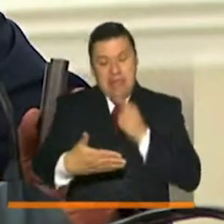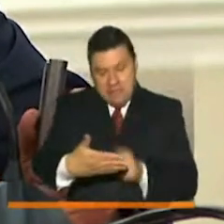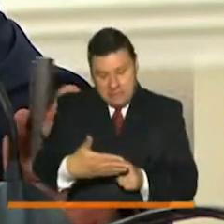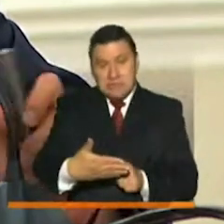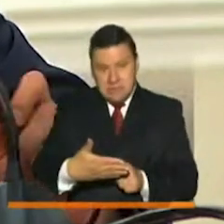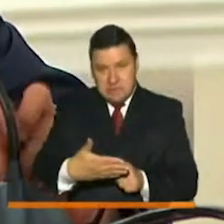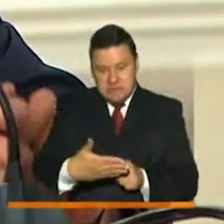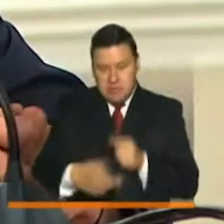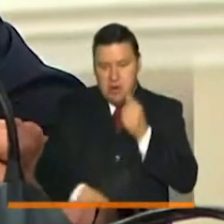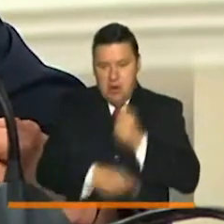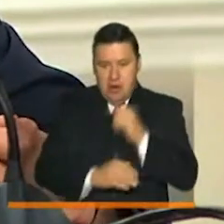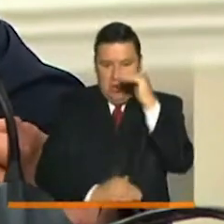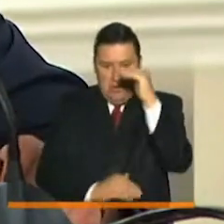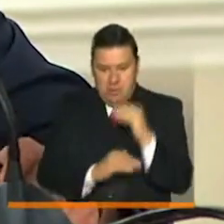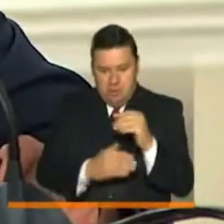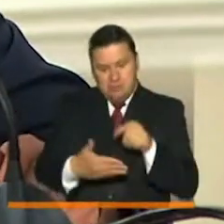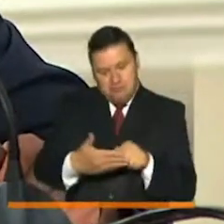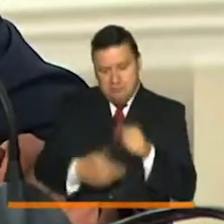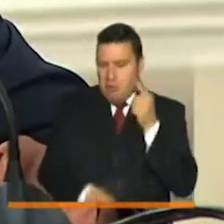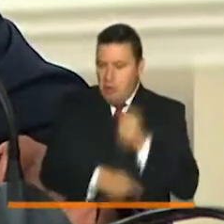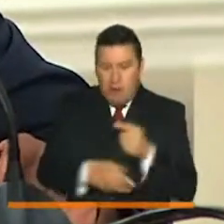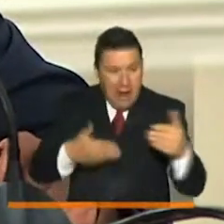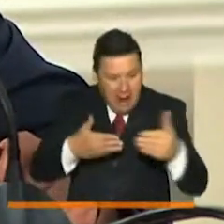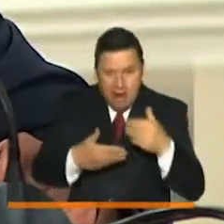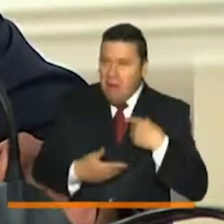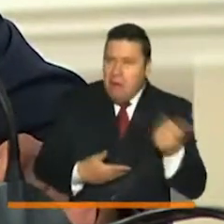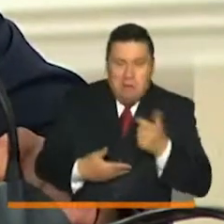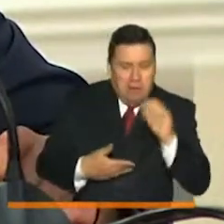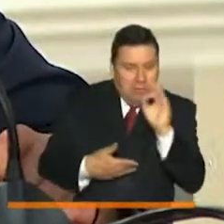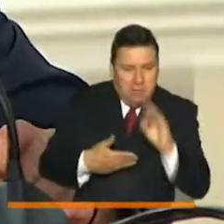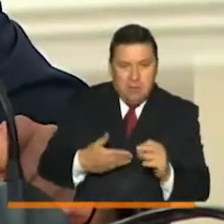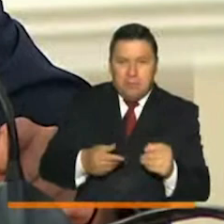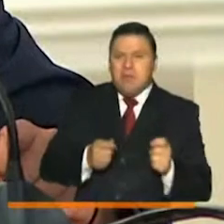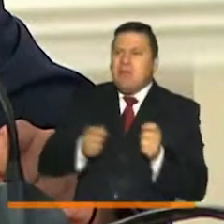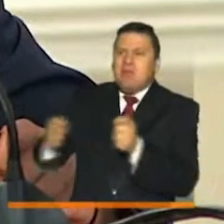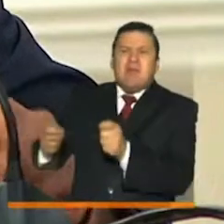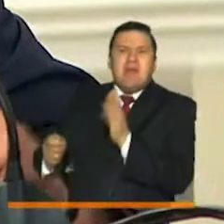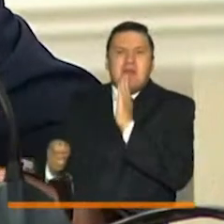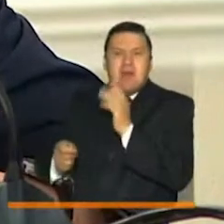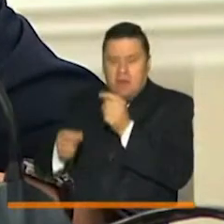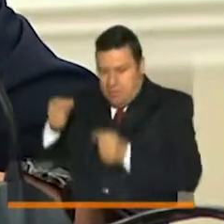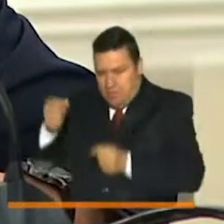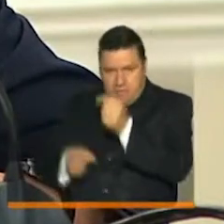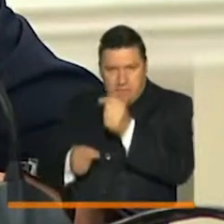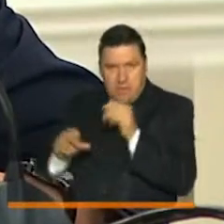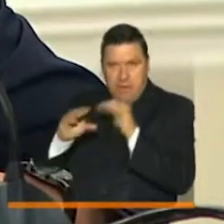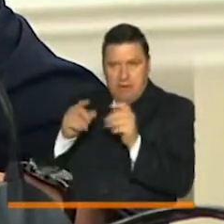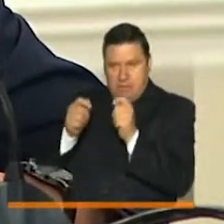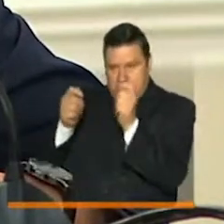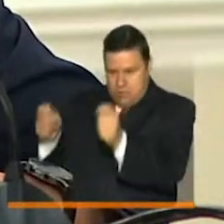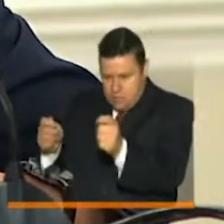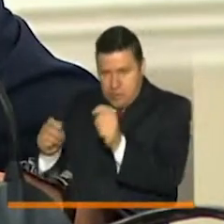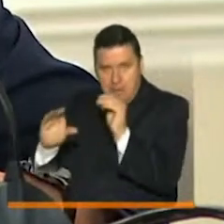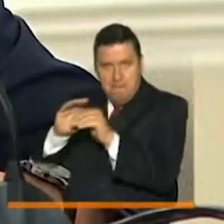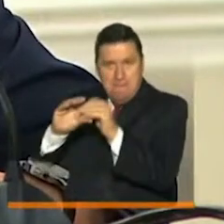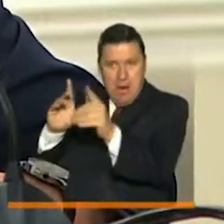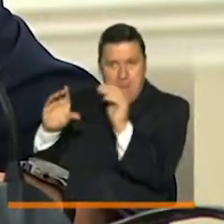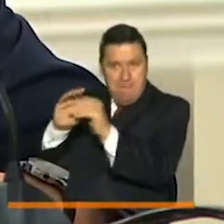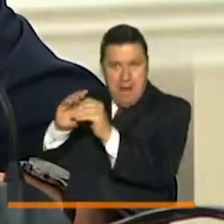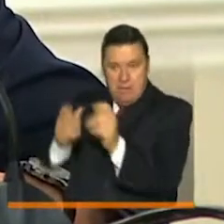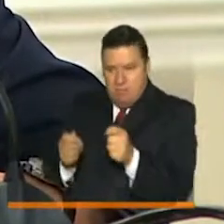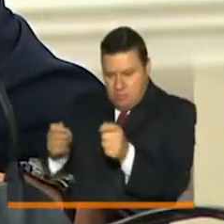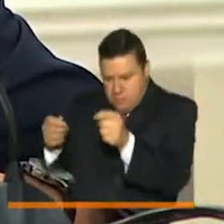se dio esa efectiva reducción, se la entregarán al sistema financiero, que es el que nos va a ayudar a hacer la dispersión de los pagos, a los bancos, es